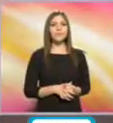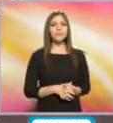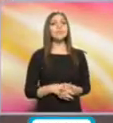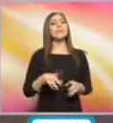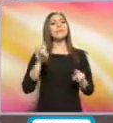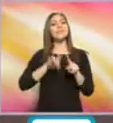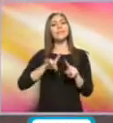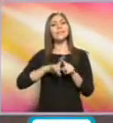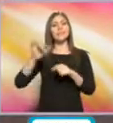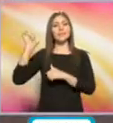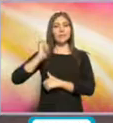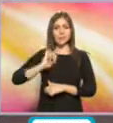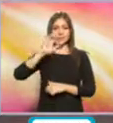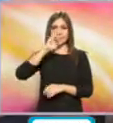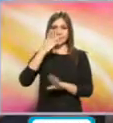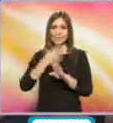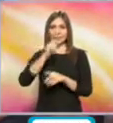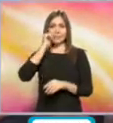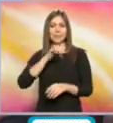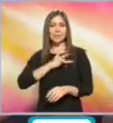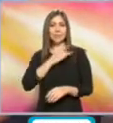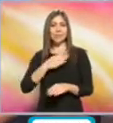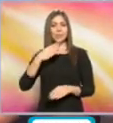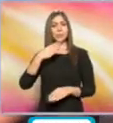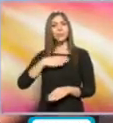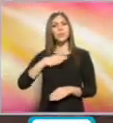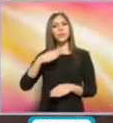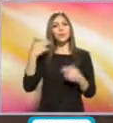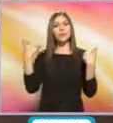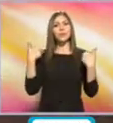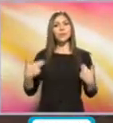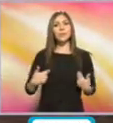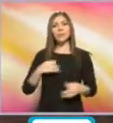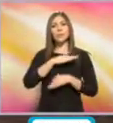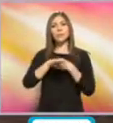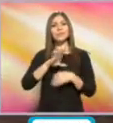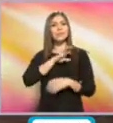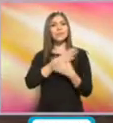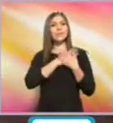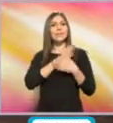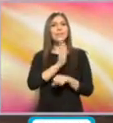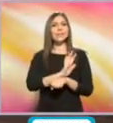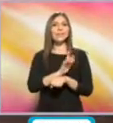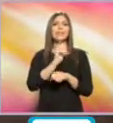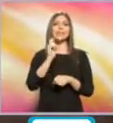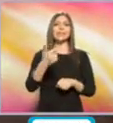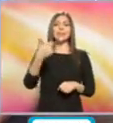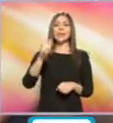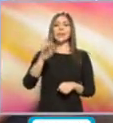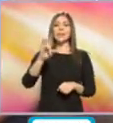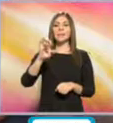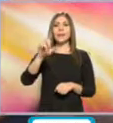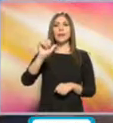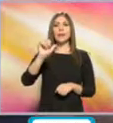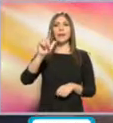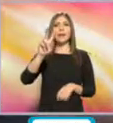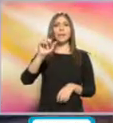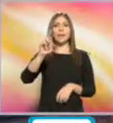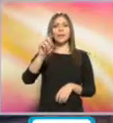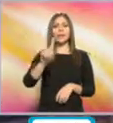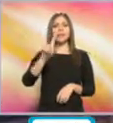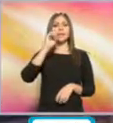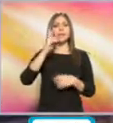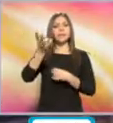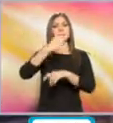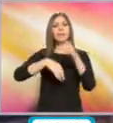¿Quién es la responsable de ponernos muy de buenas para todos los amantes del cine? Pues es Gabriela Álvarez, quien viene del enlace del Fideicomiso de